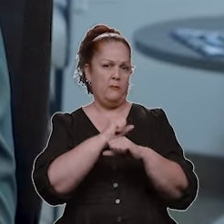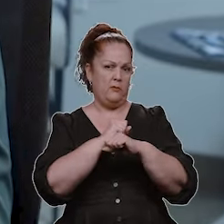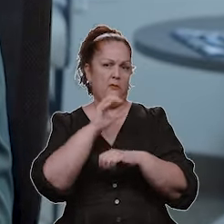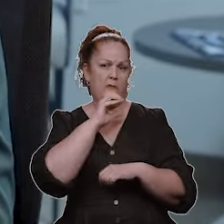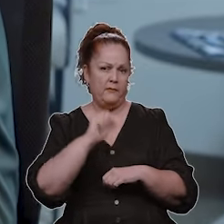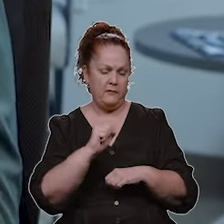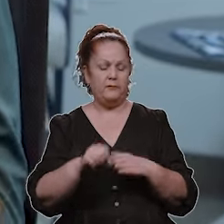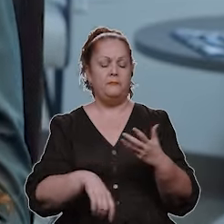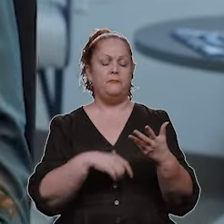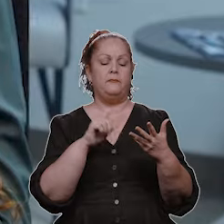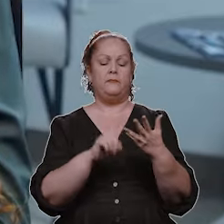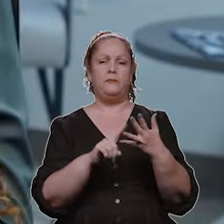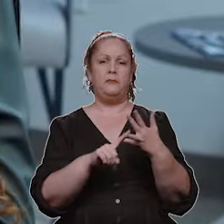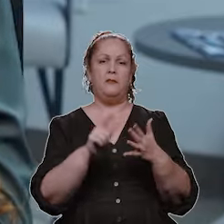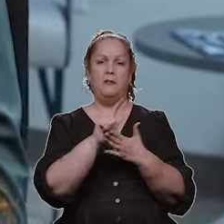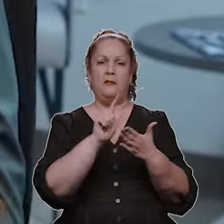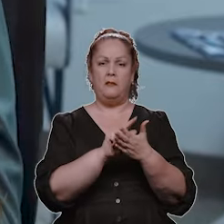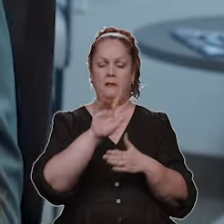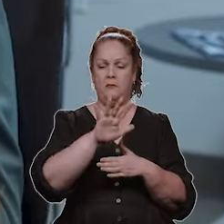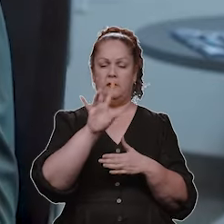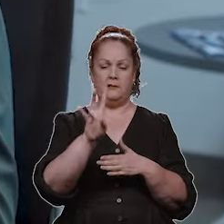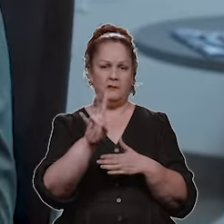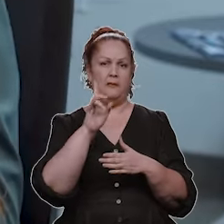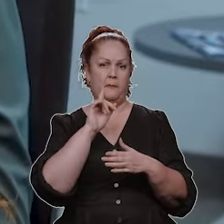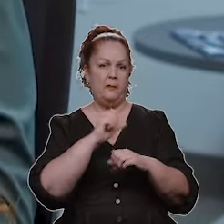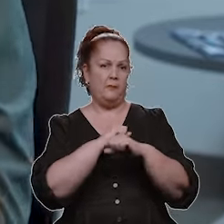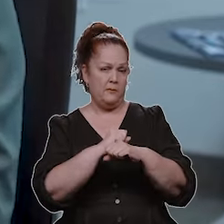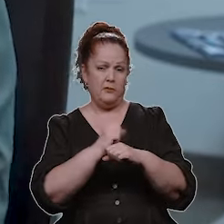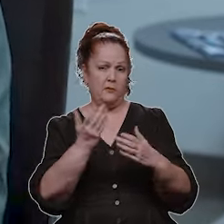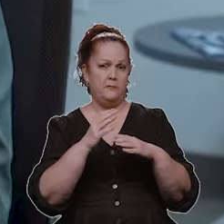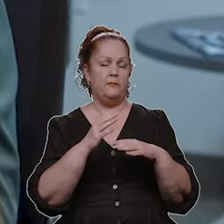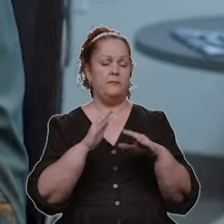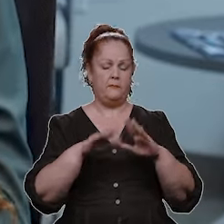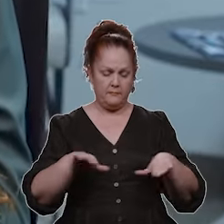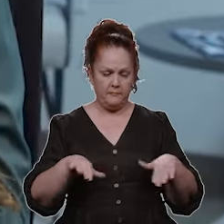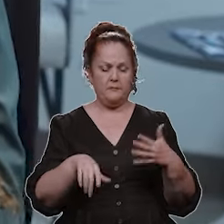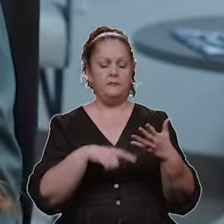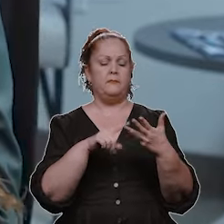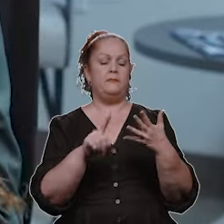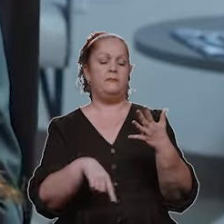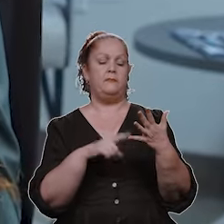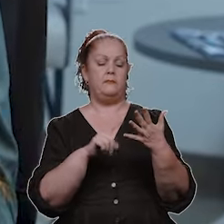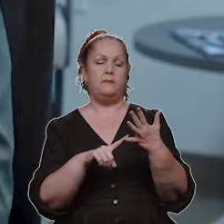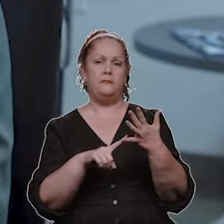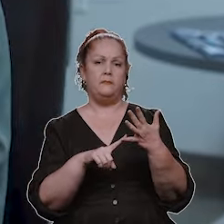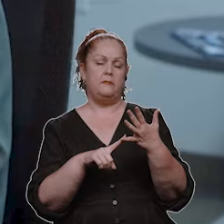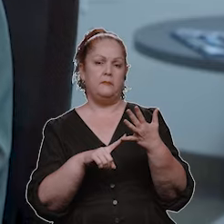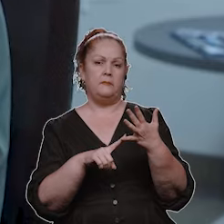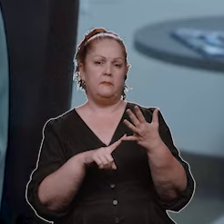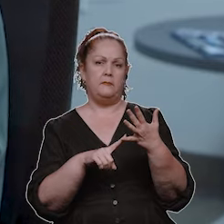adultos mayores atendemos casos al Amparo de la ley 57 que es En beneficio y protección de de menores Perdóname